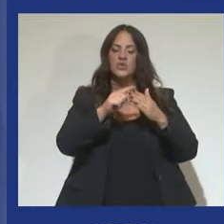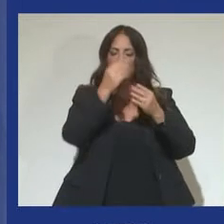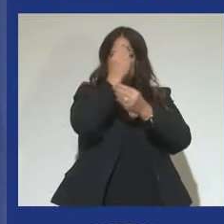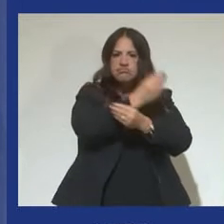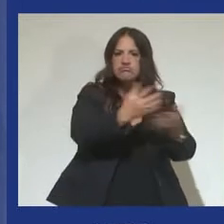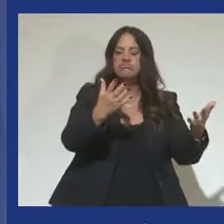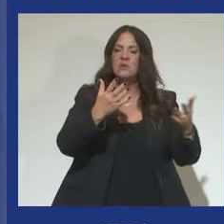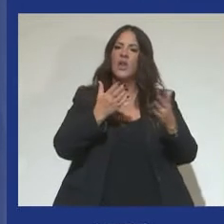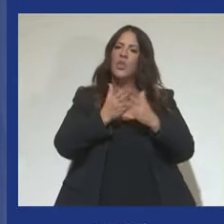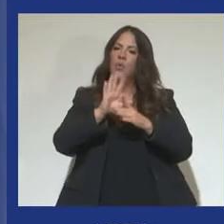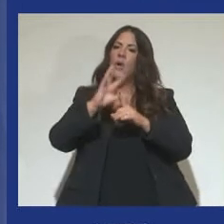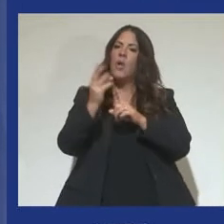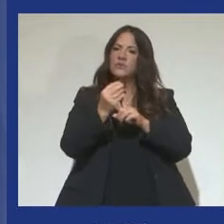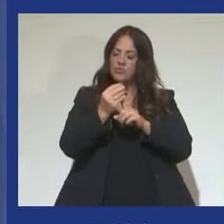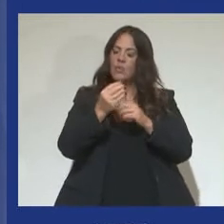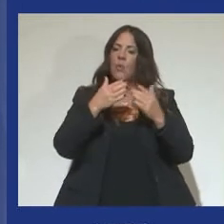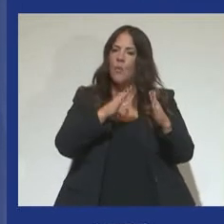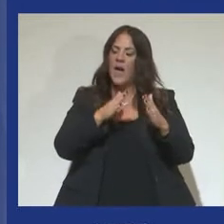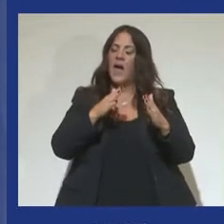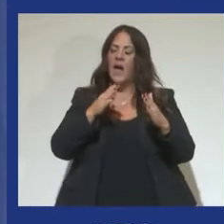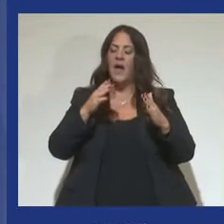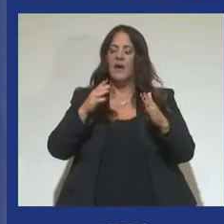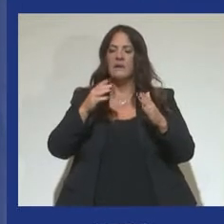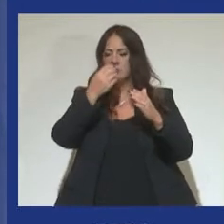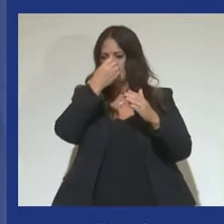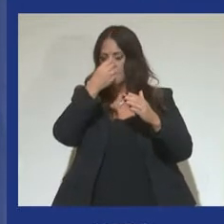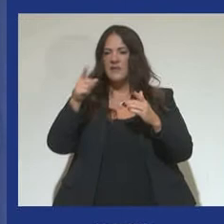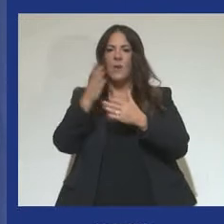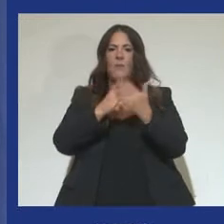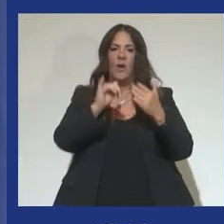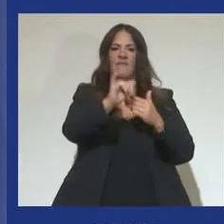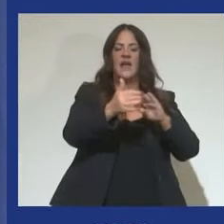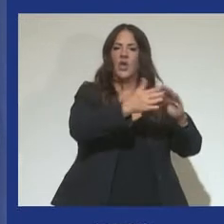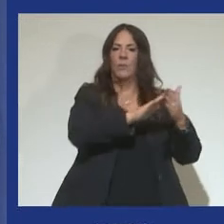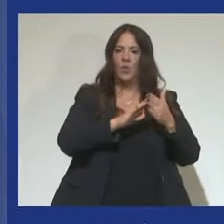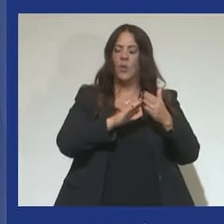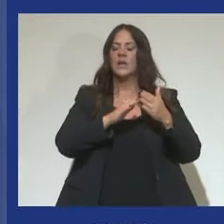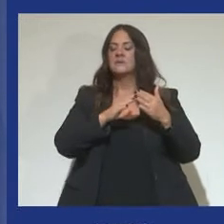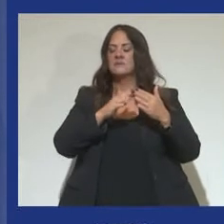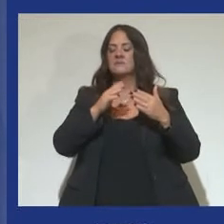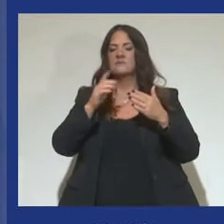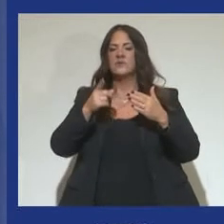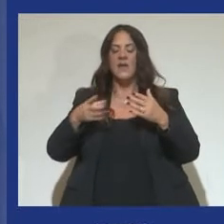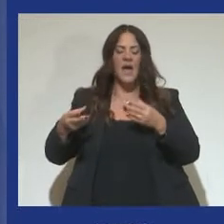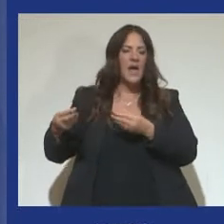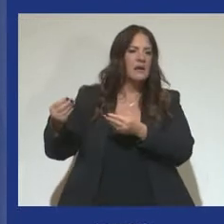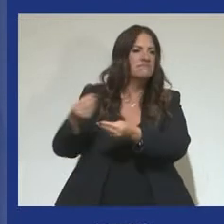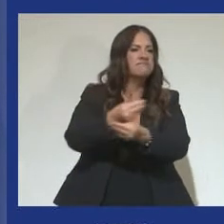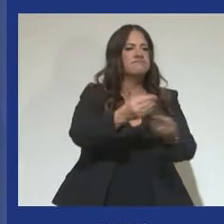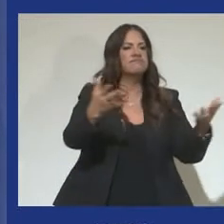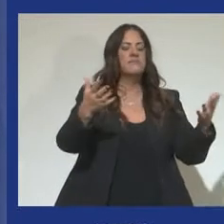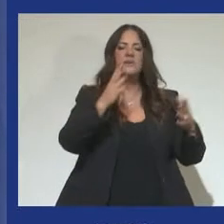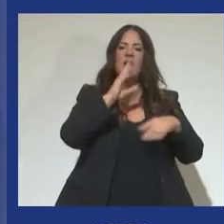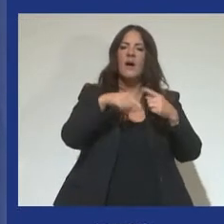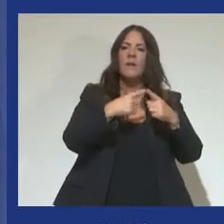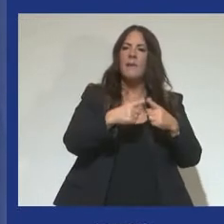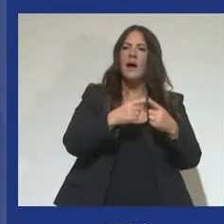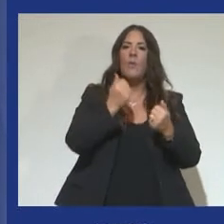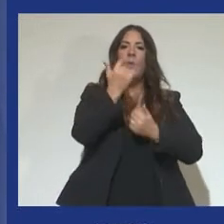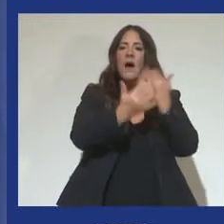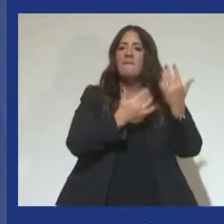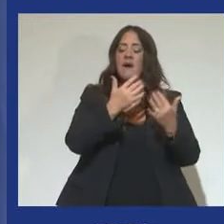diversas en or manera culturalmente competente en cuanto al manejo de las emergencias con